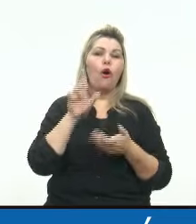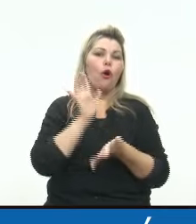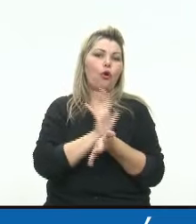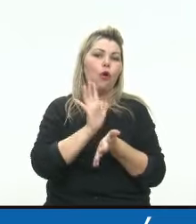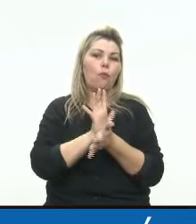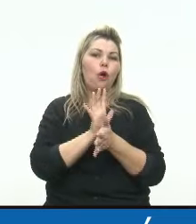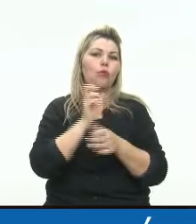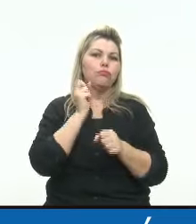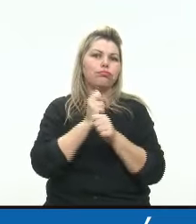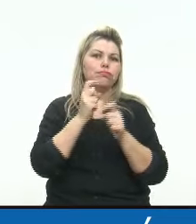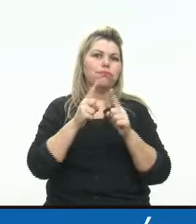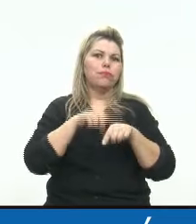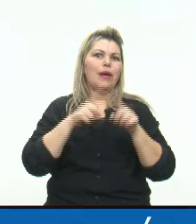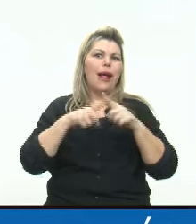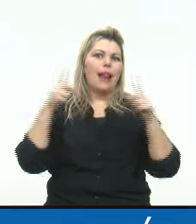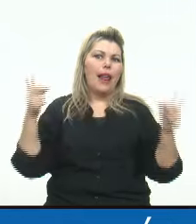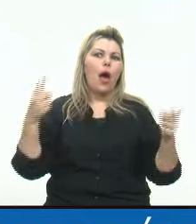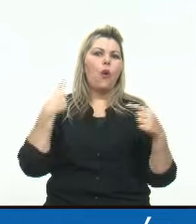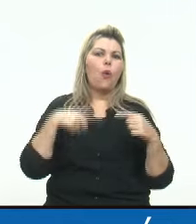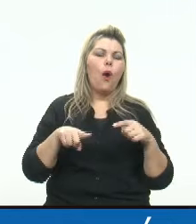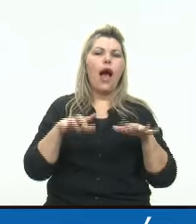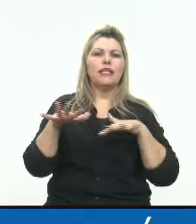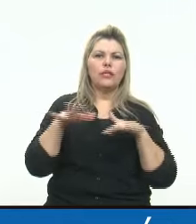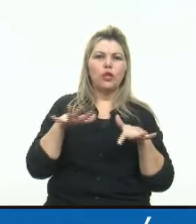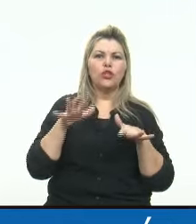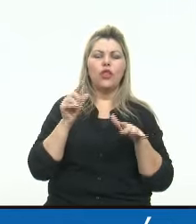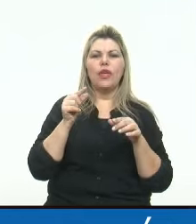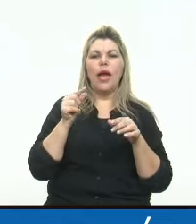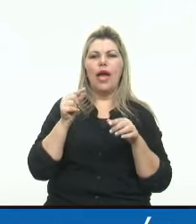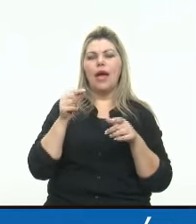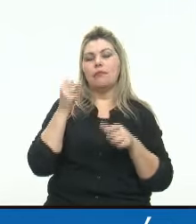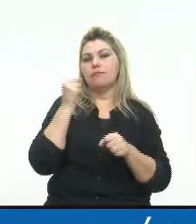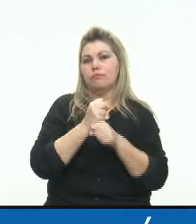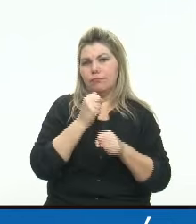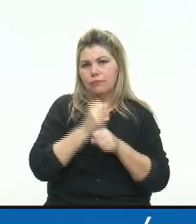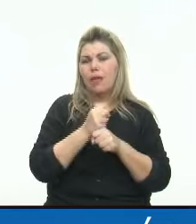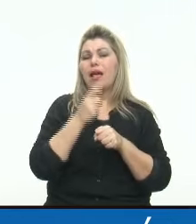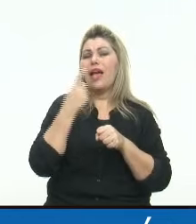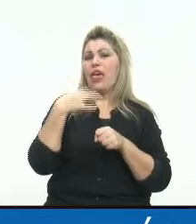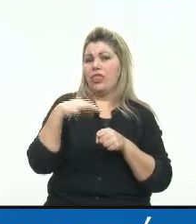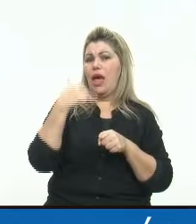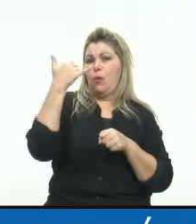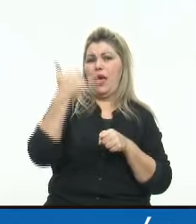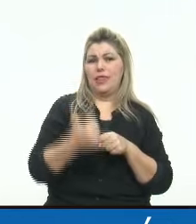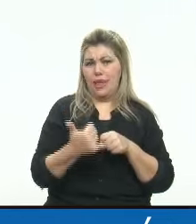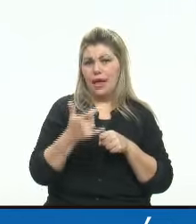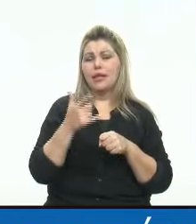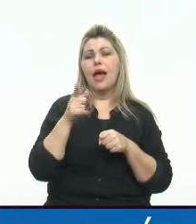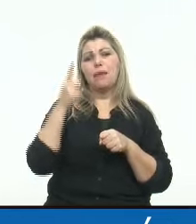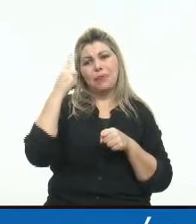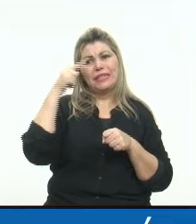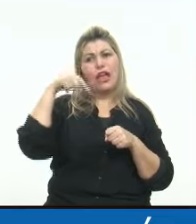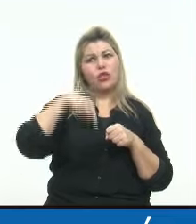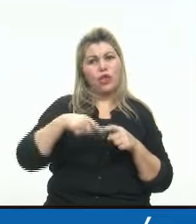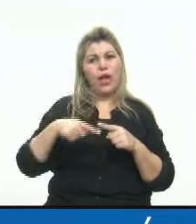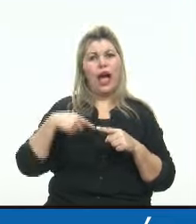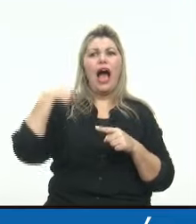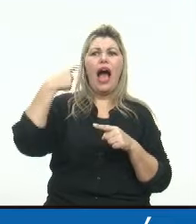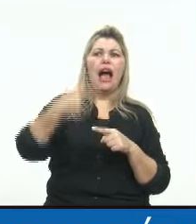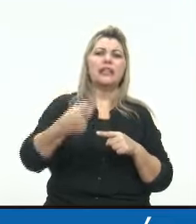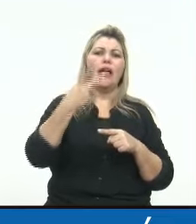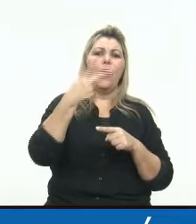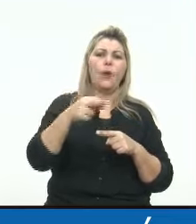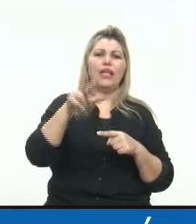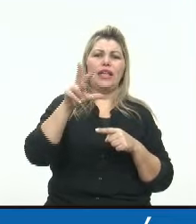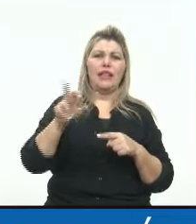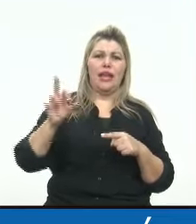es cuáles son las condiciones de prestación, de calado, de señalización y demás que debe tener este servicio pensando de aquí a 20 o 30 años en adelante.